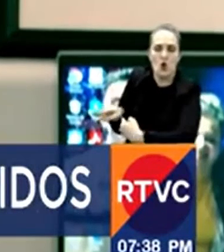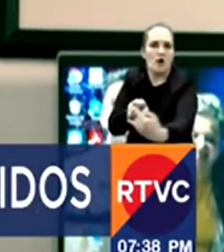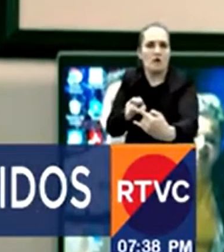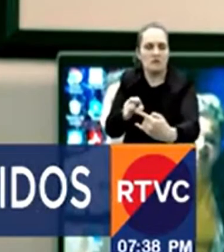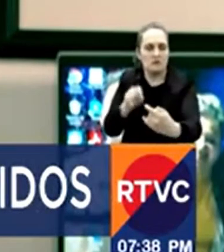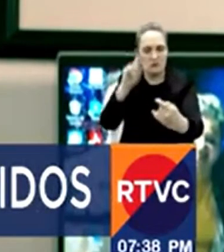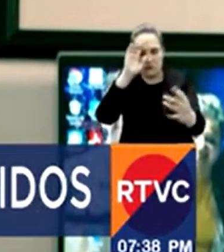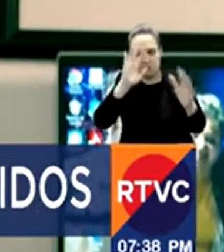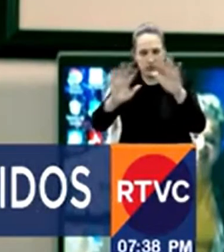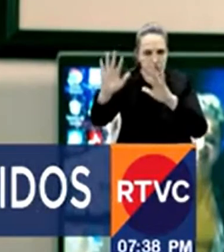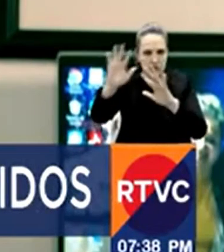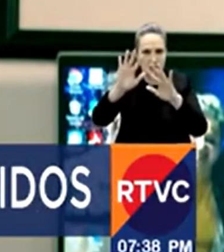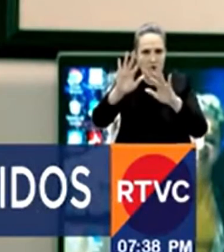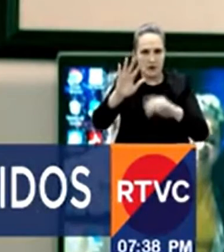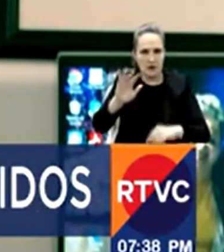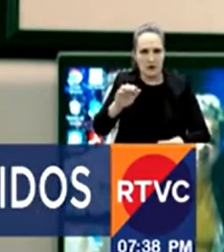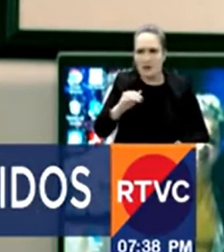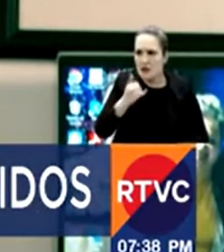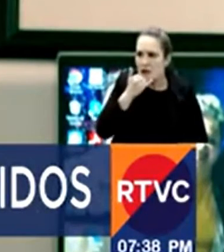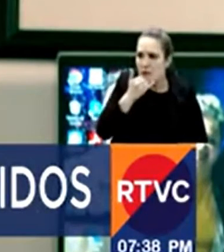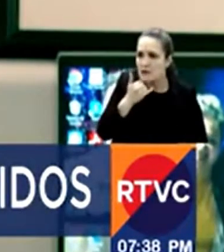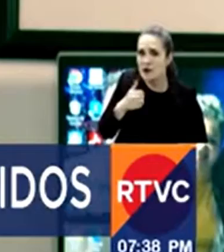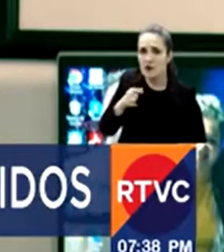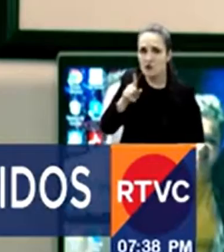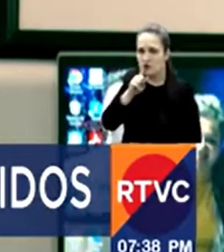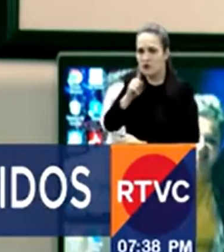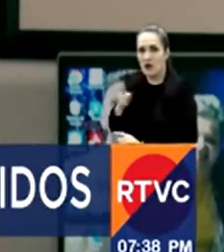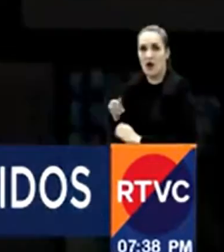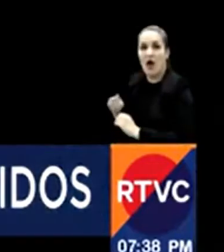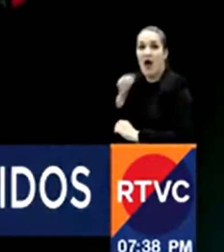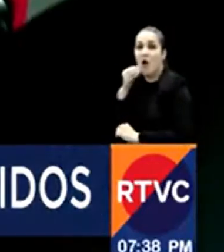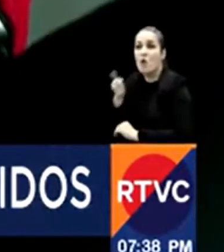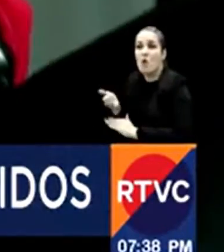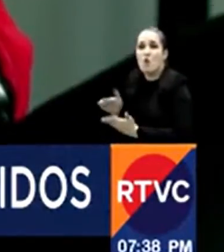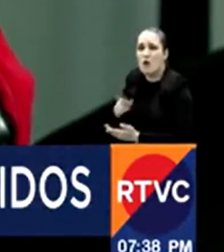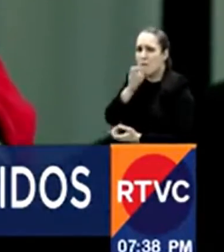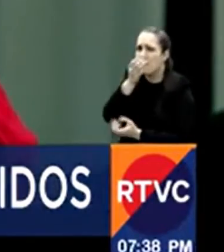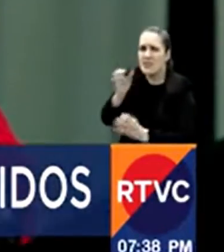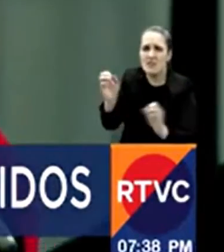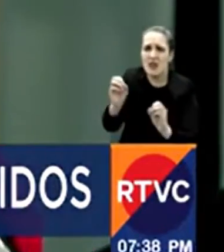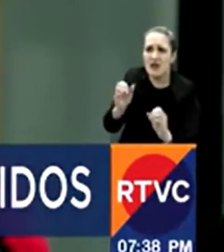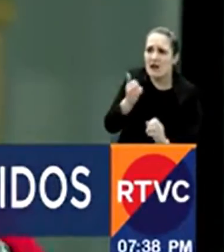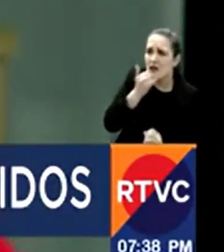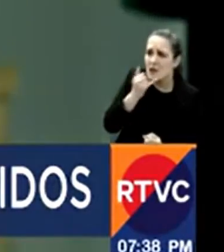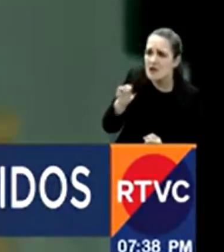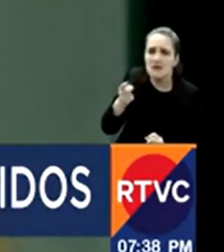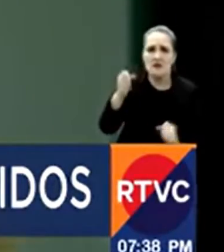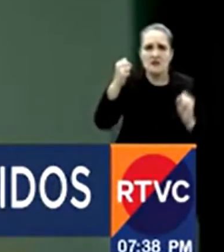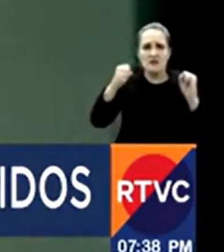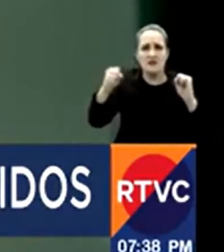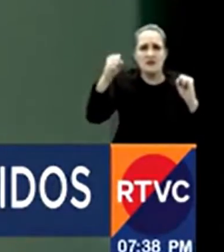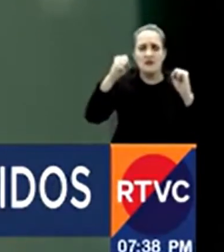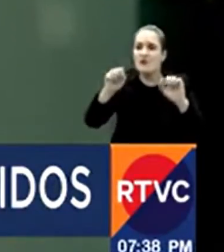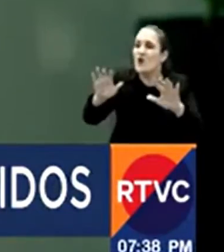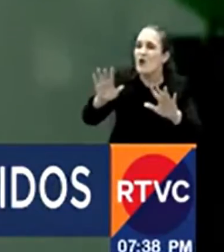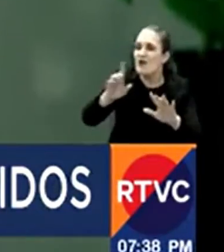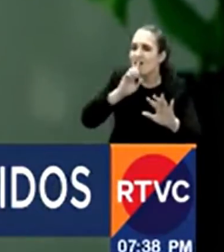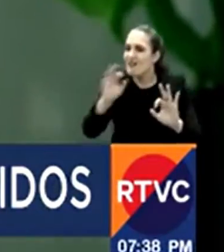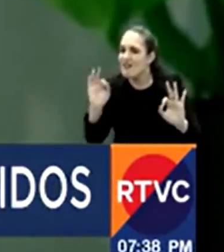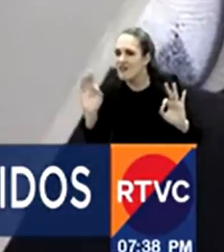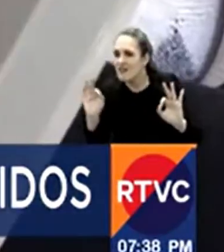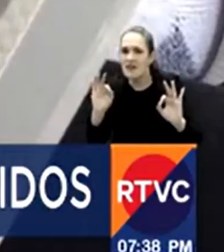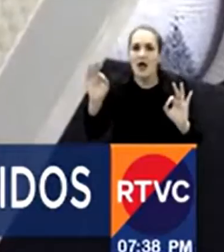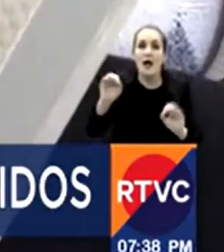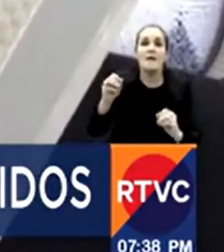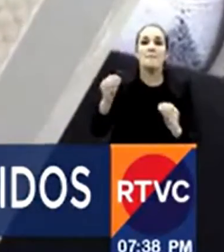Las noticias fueron, no está mejorando, está empeorando, no está recibiendo los medicamentos, tocó subirle la intensidad de los medicamentos.